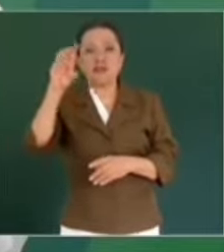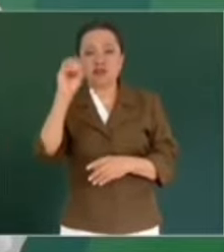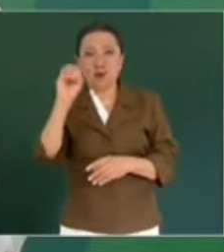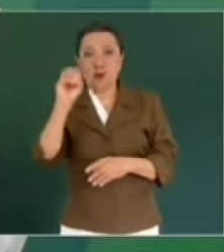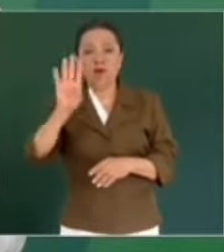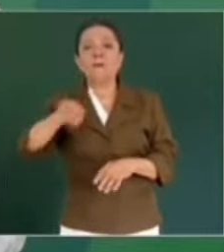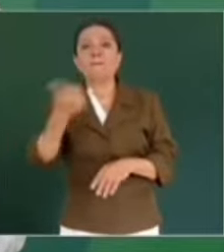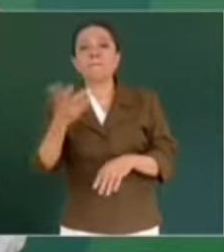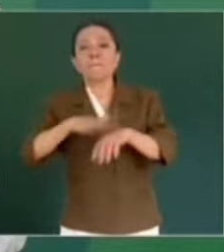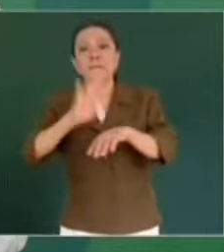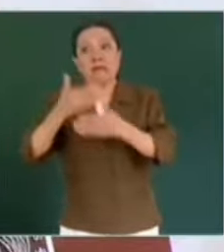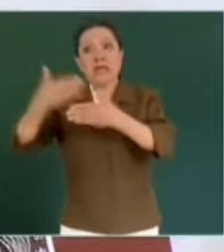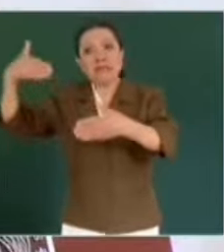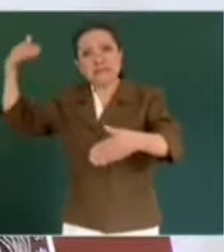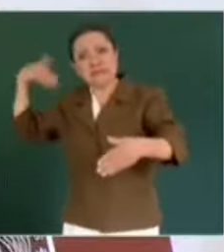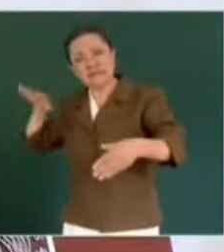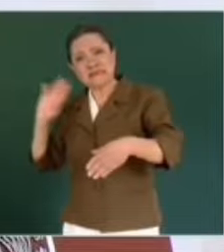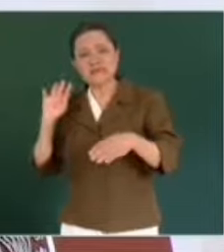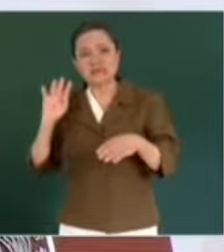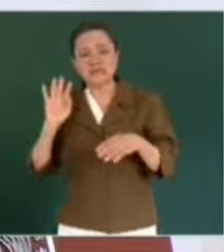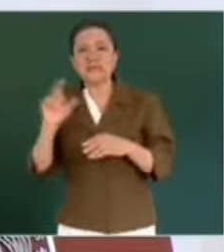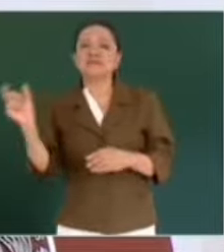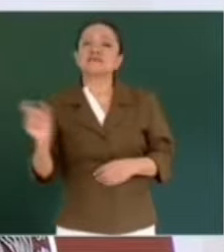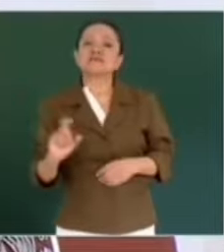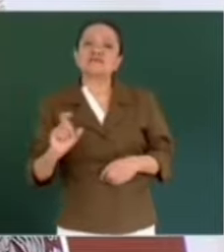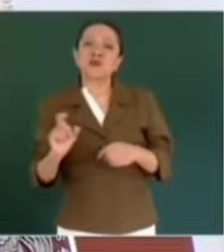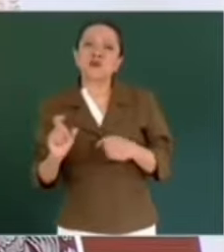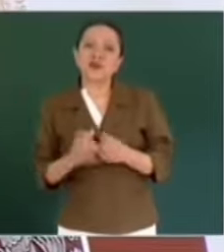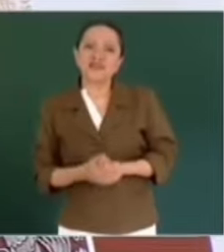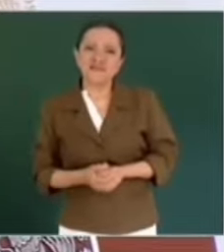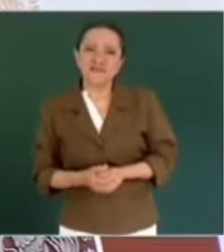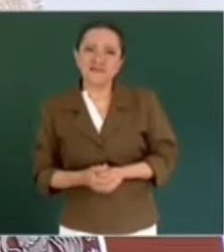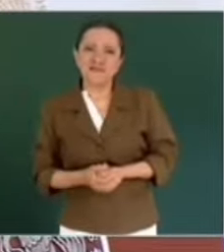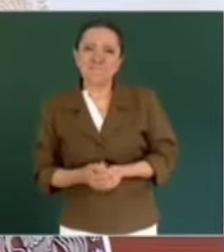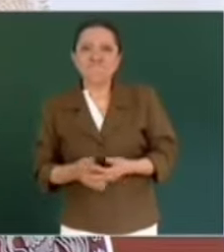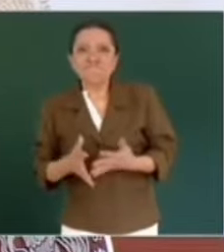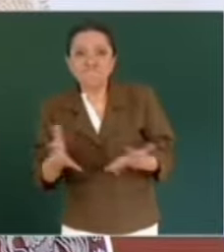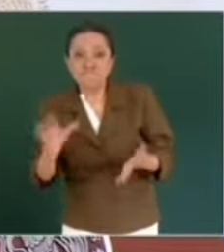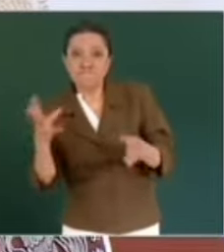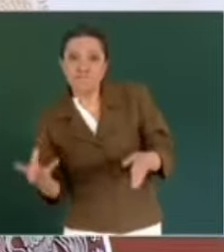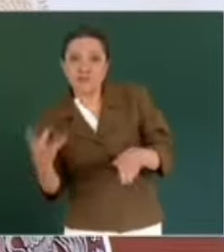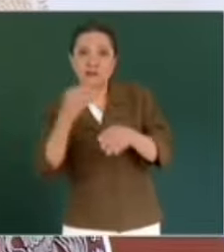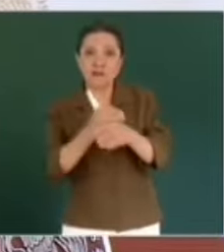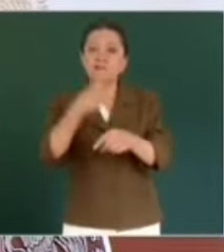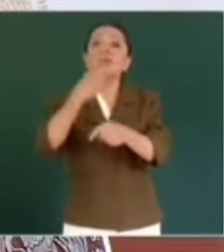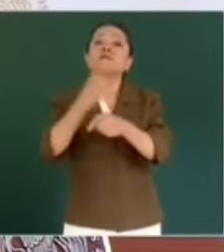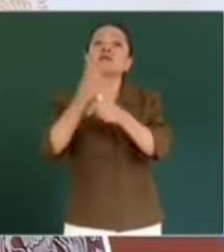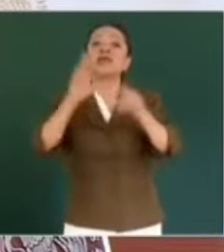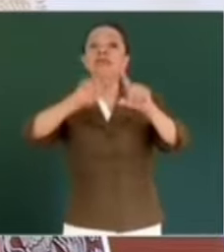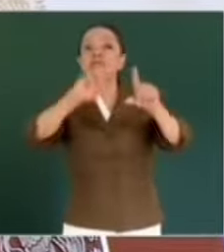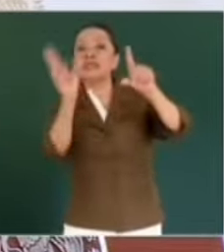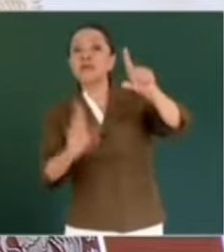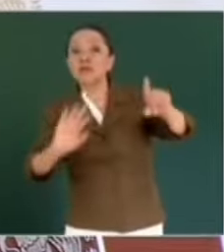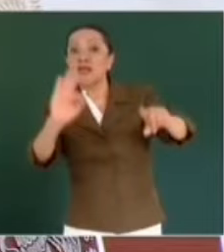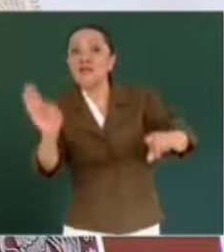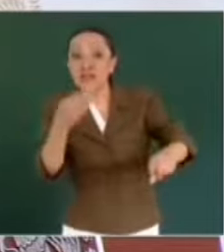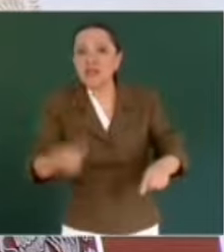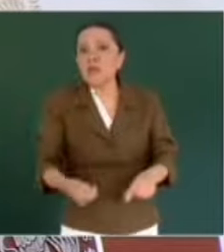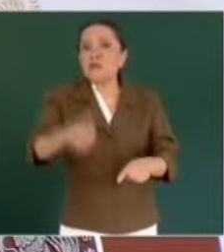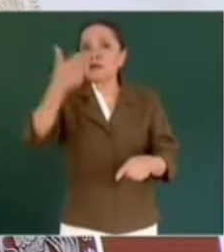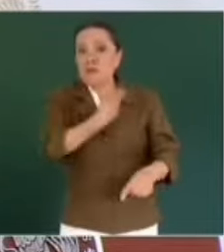más atrás, cuando se instaura la Primera República Federal, el primer presidente de México,